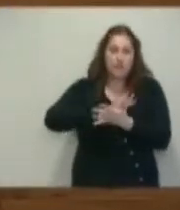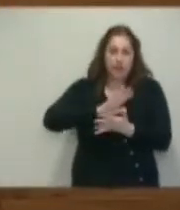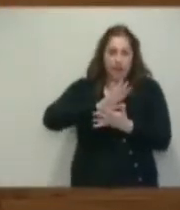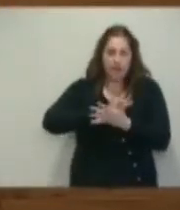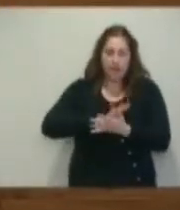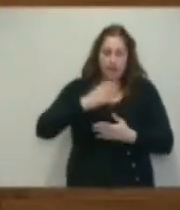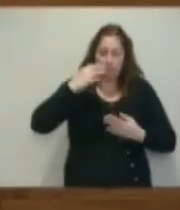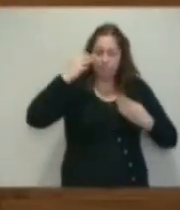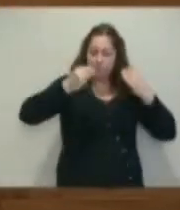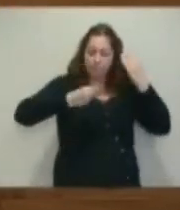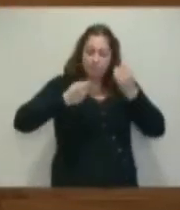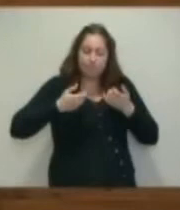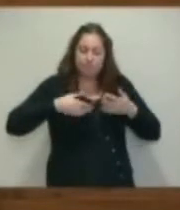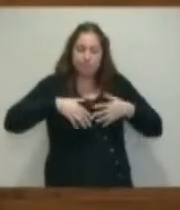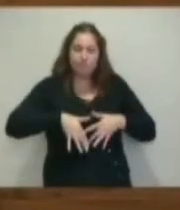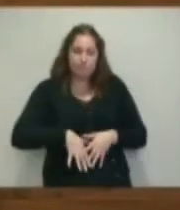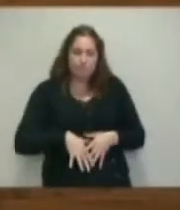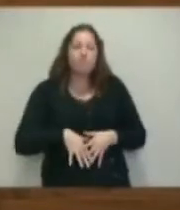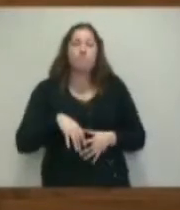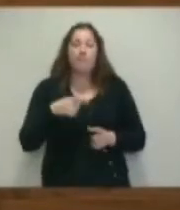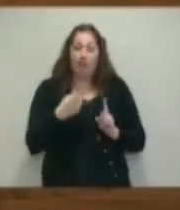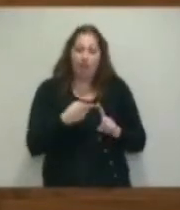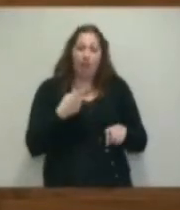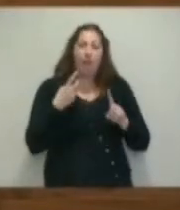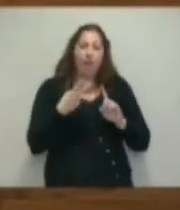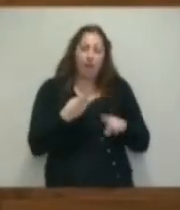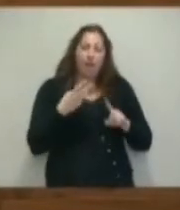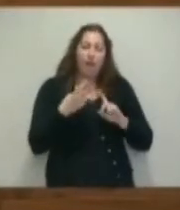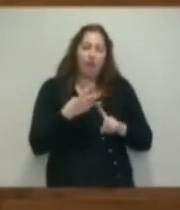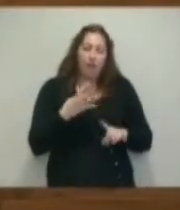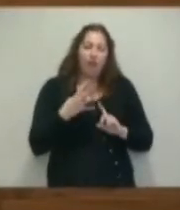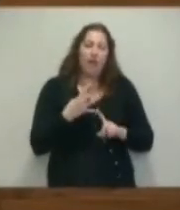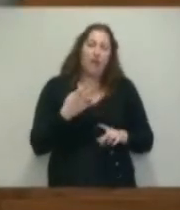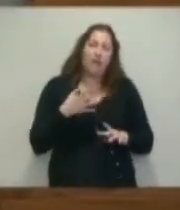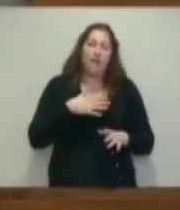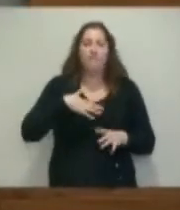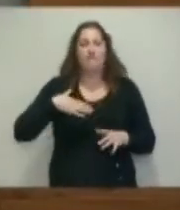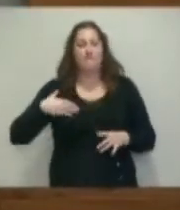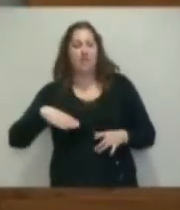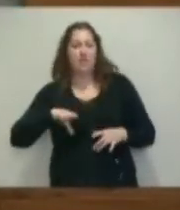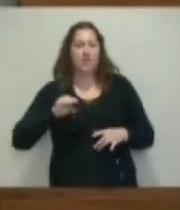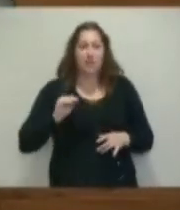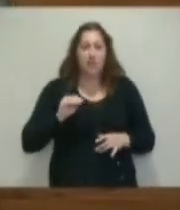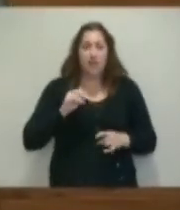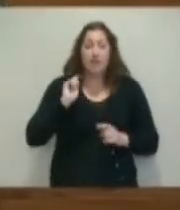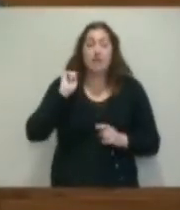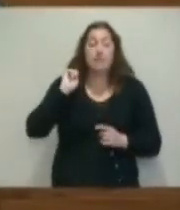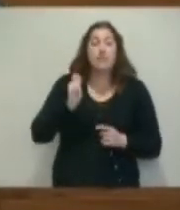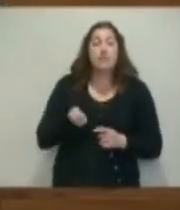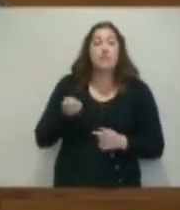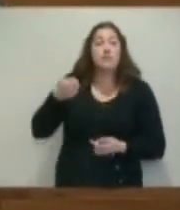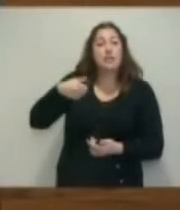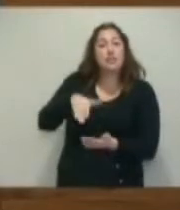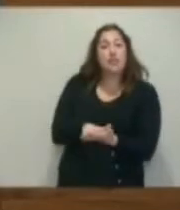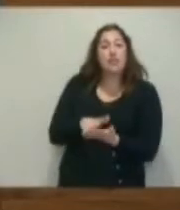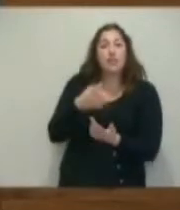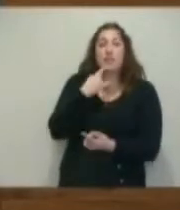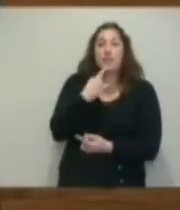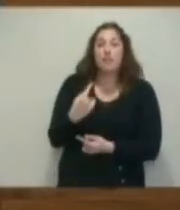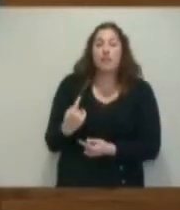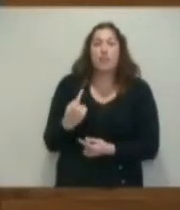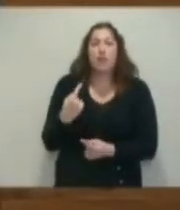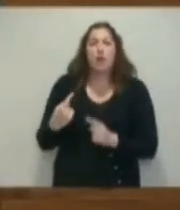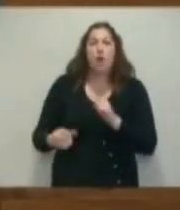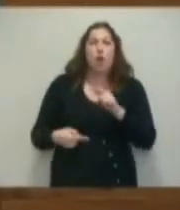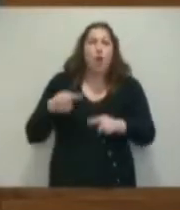y razonable son las que son y no las que de ahí se quieren extraer. El fallo de la sentencia literalmente dice: declarar la obligación